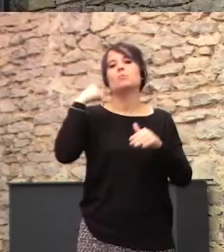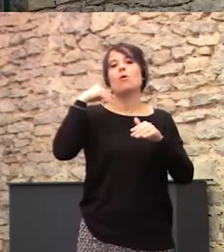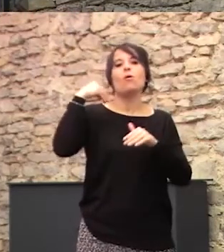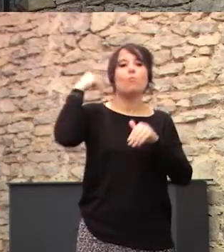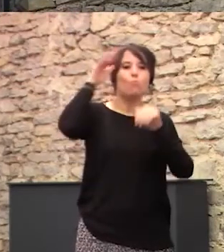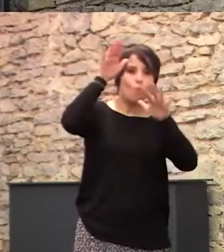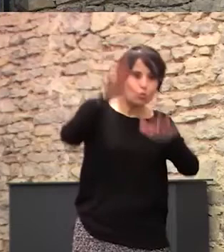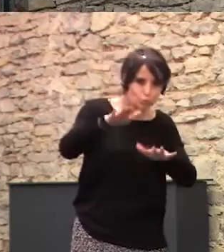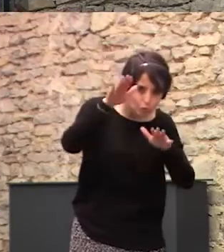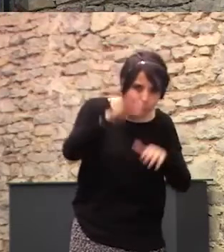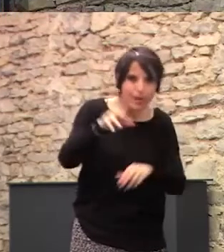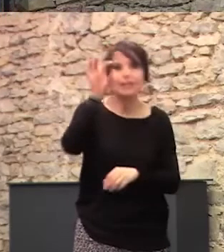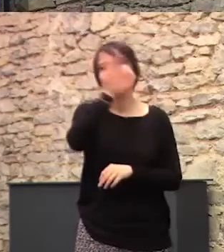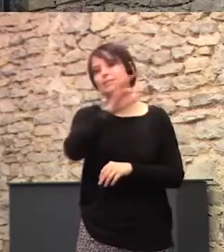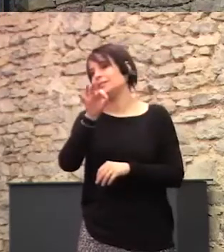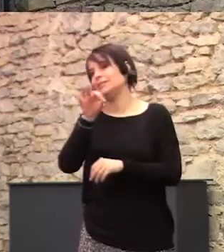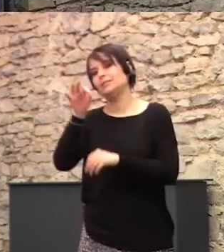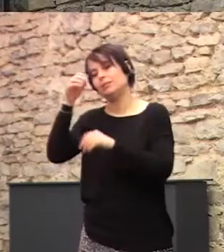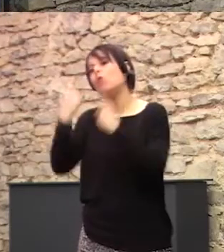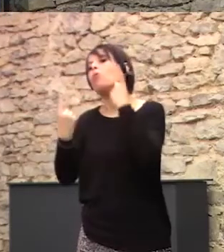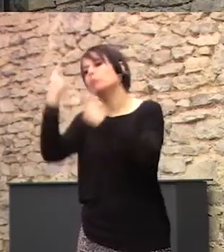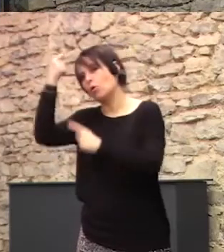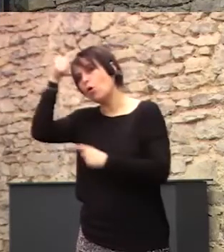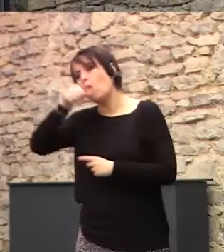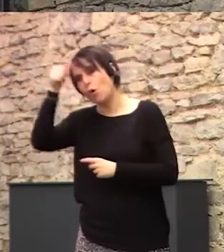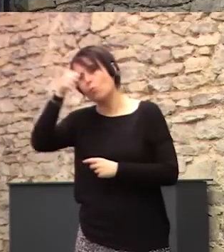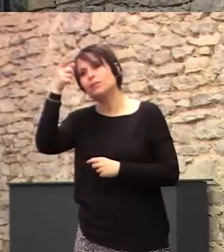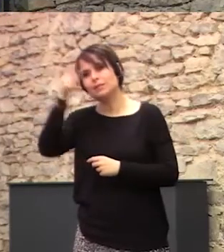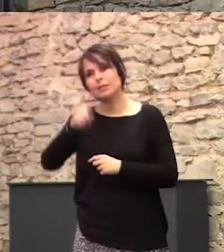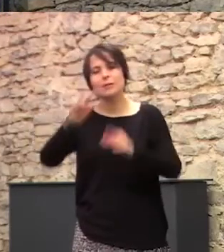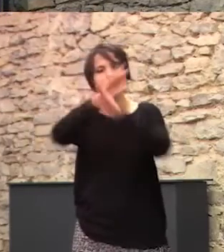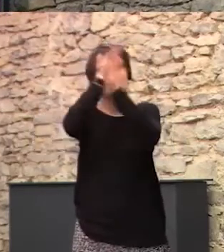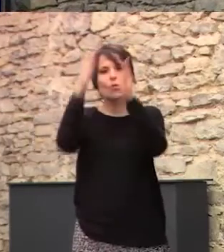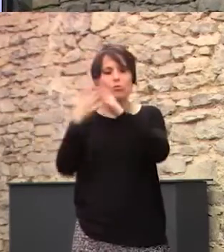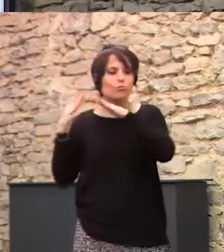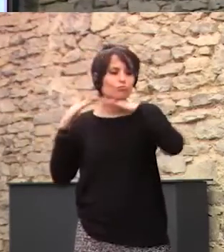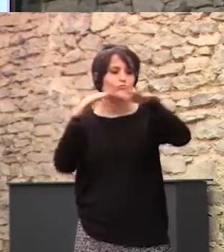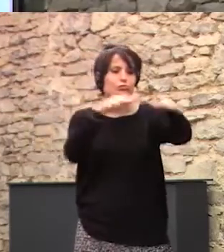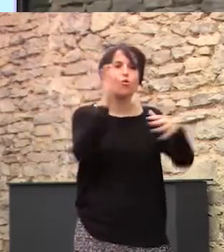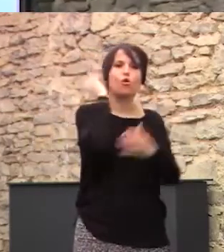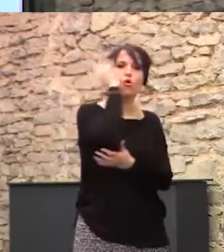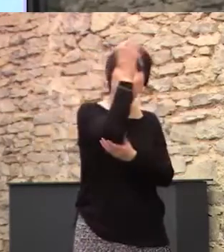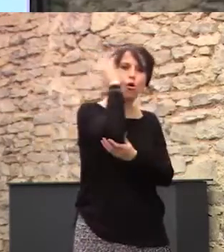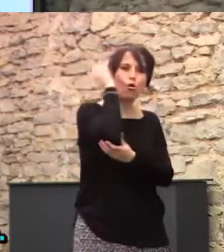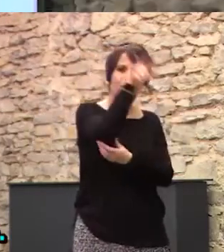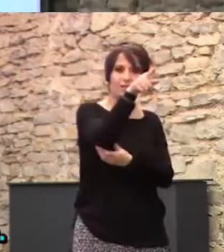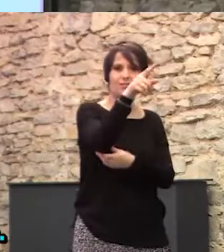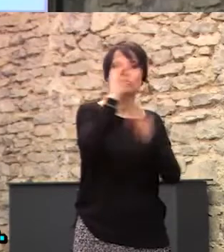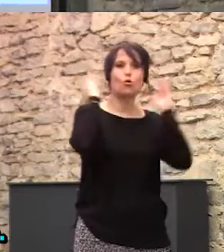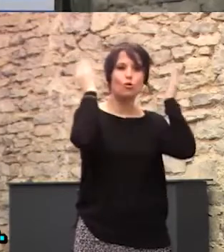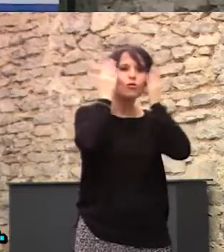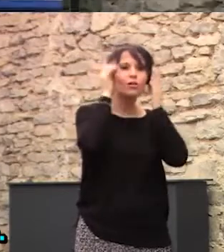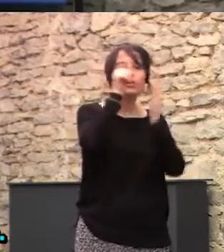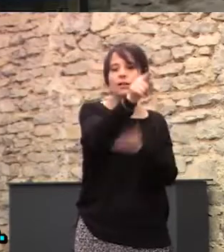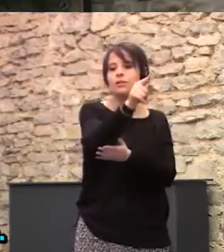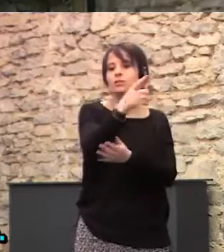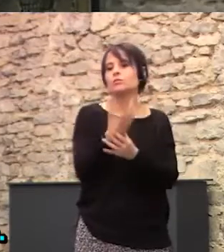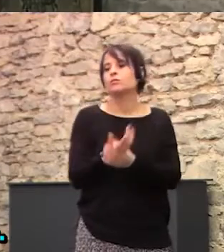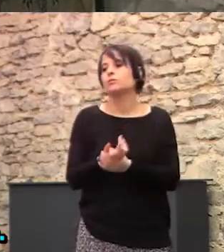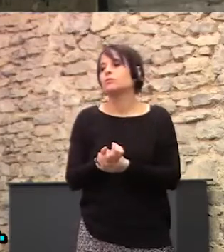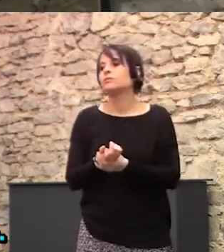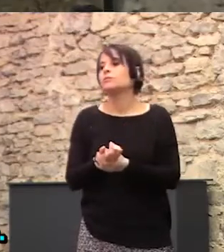musulmanas, algunos hombres también, de todas partes del mundo asistiendo a estos congresos. Y la verdad es que,